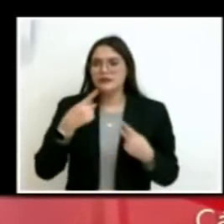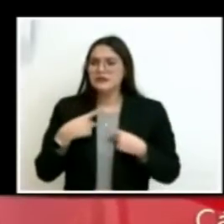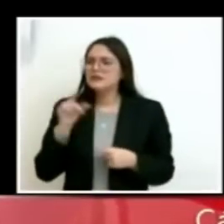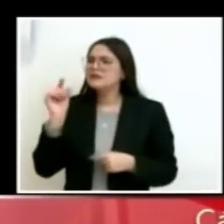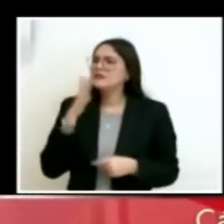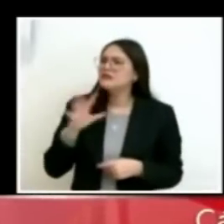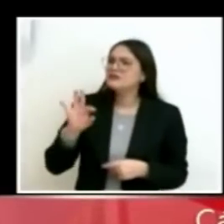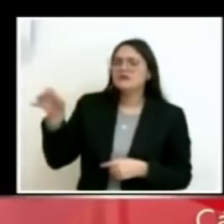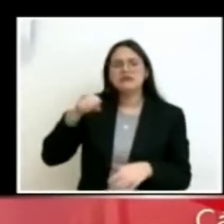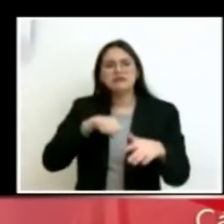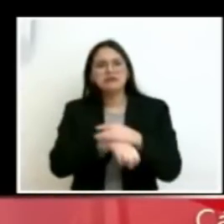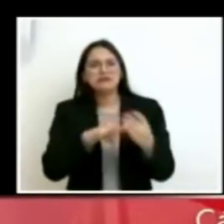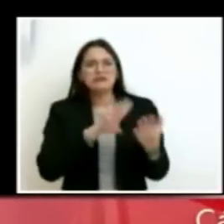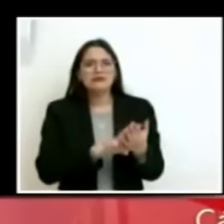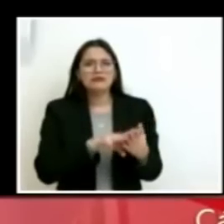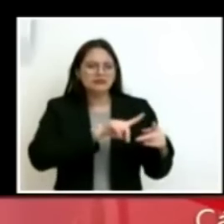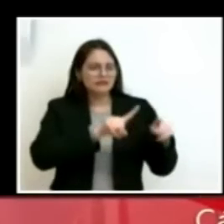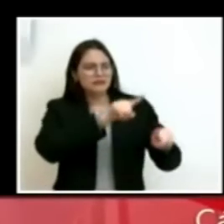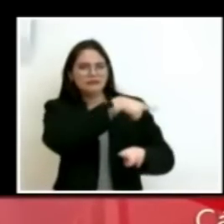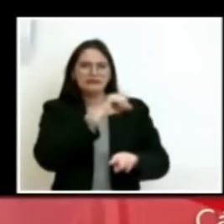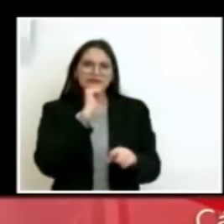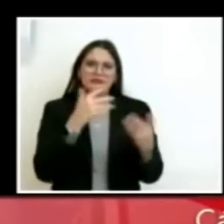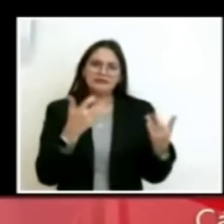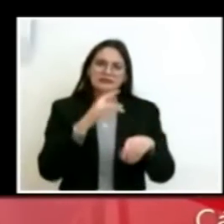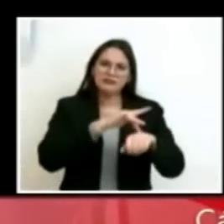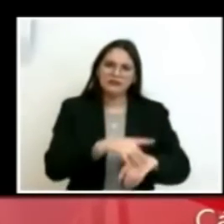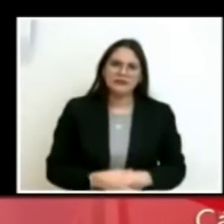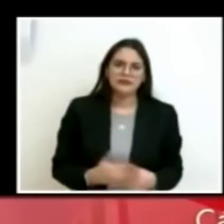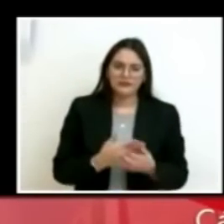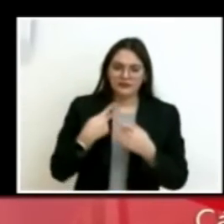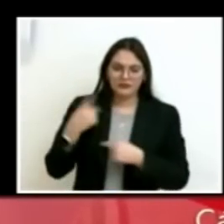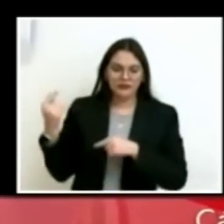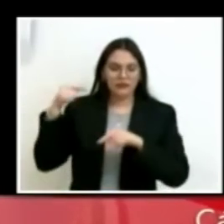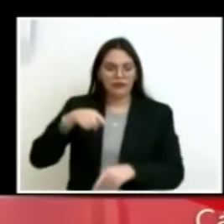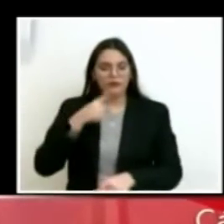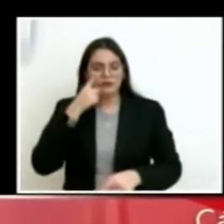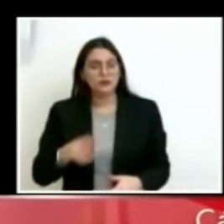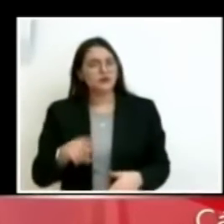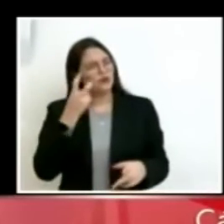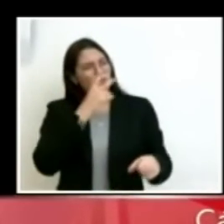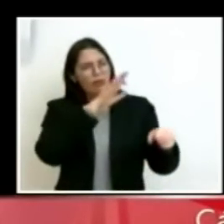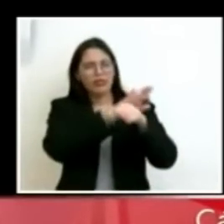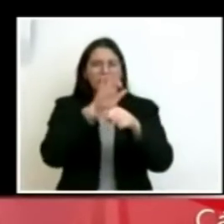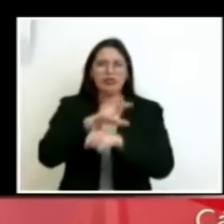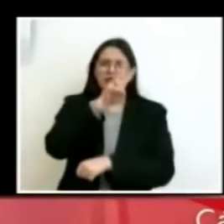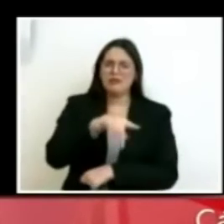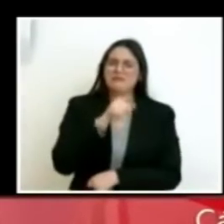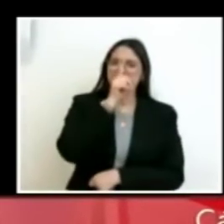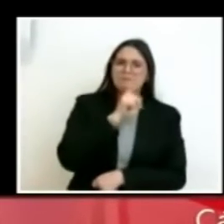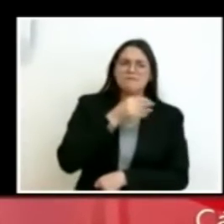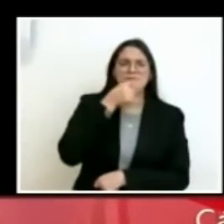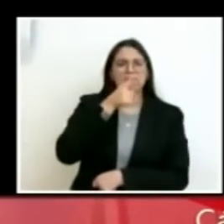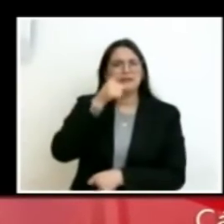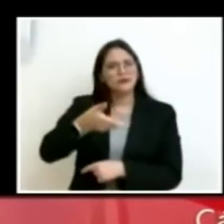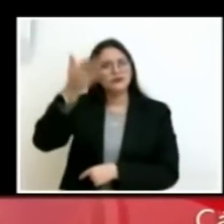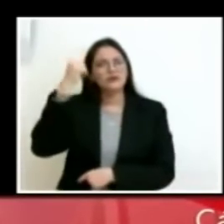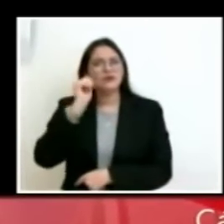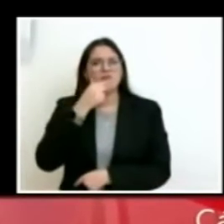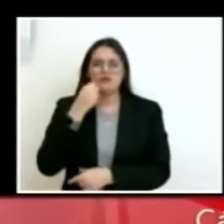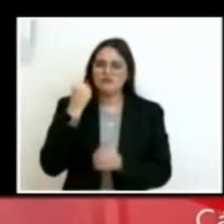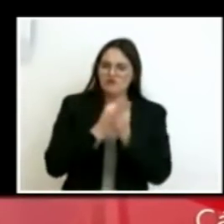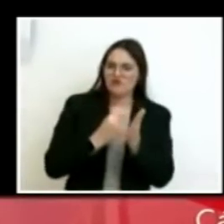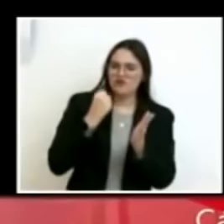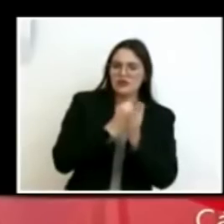está en la cárcel. Y para acabarla, quienes han venido aquí a defenderla tienen la lengua muy larga. Un hombre que se aferró a una senaduría